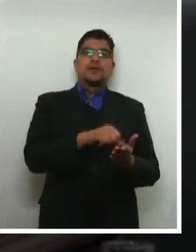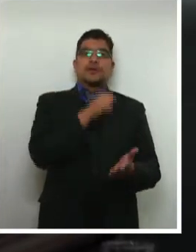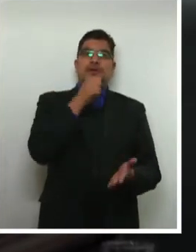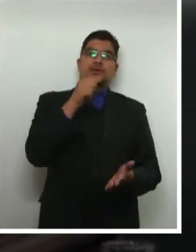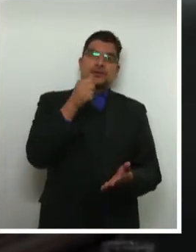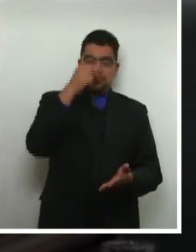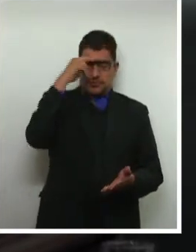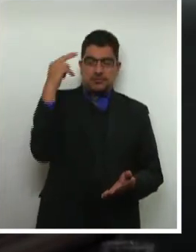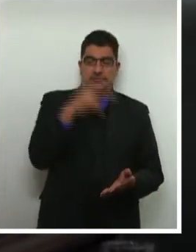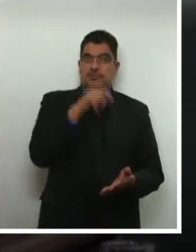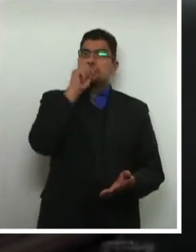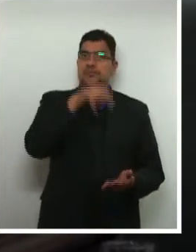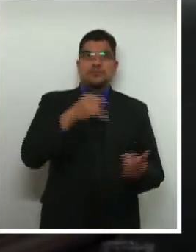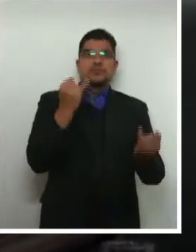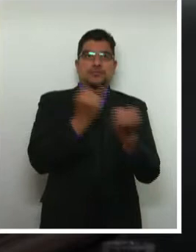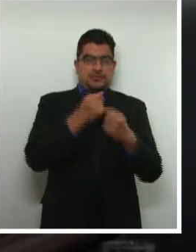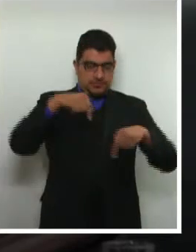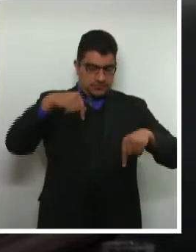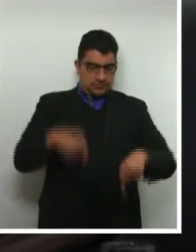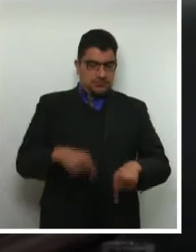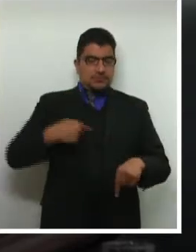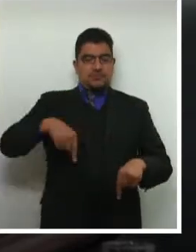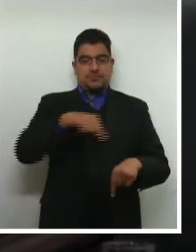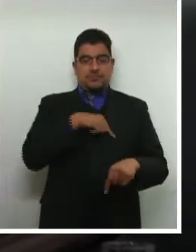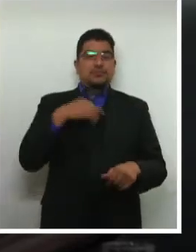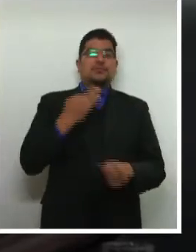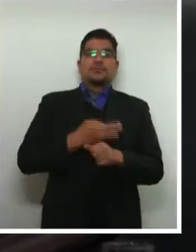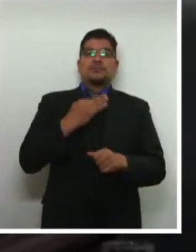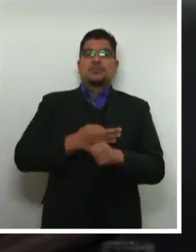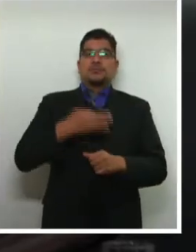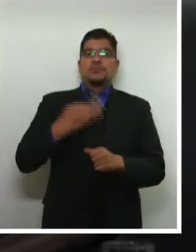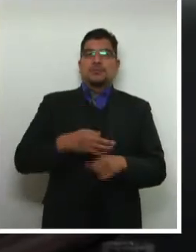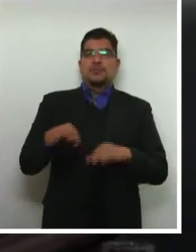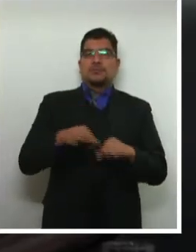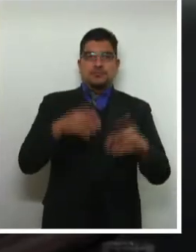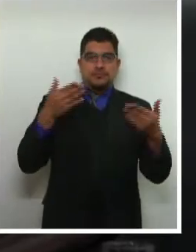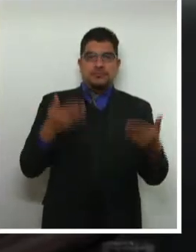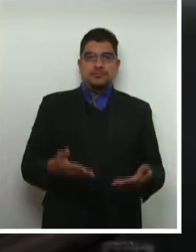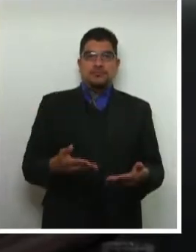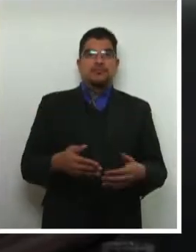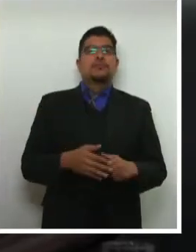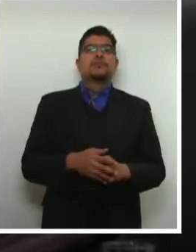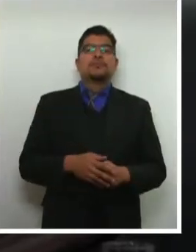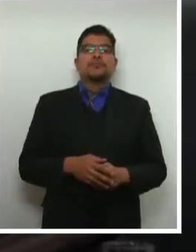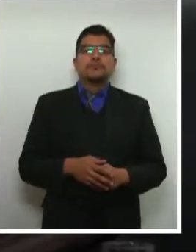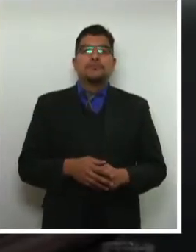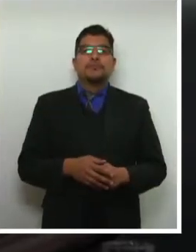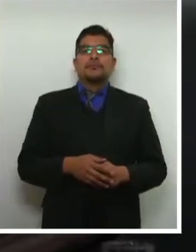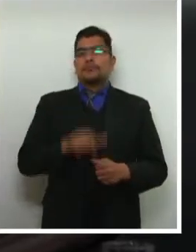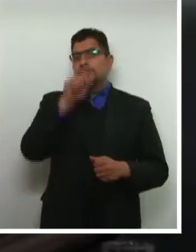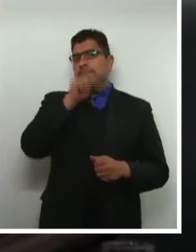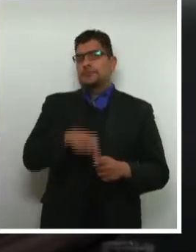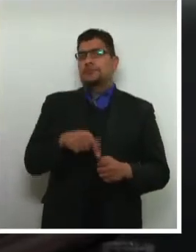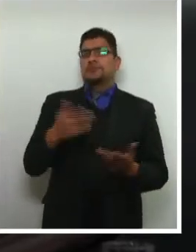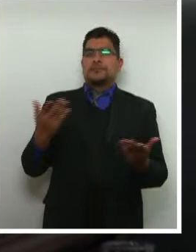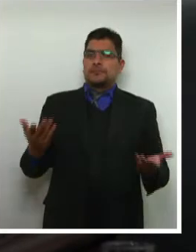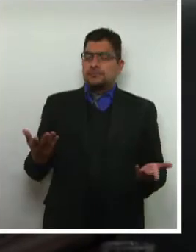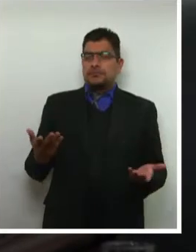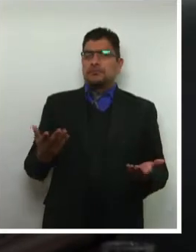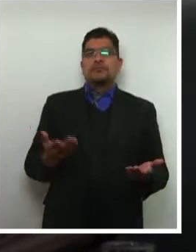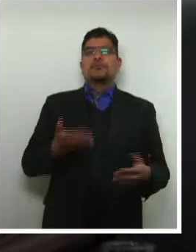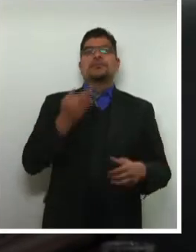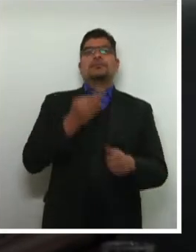se ubica donde estamos nosotros ahorita trabajando. Y esto es